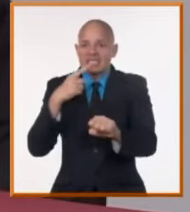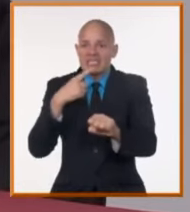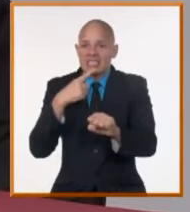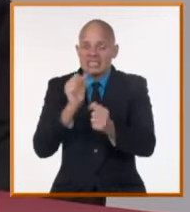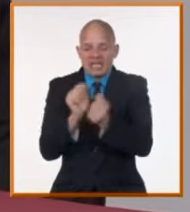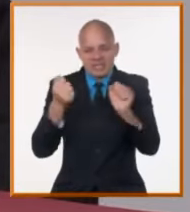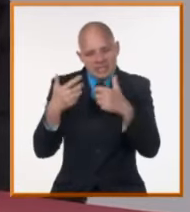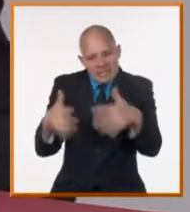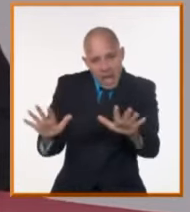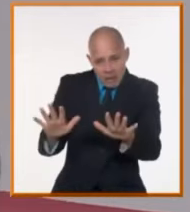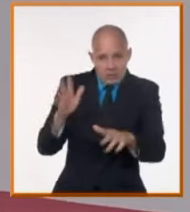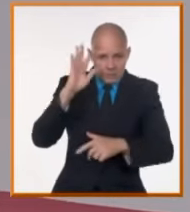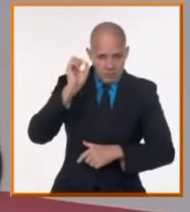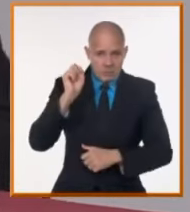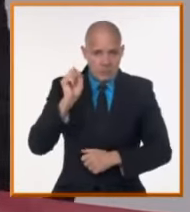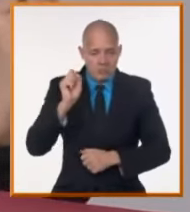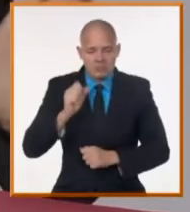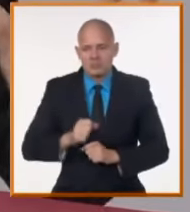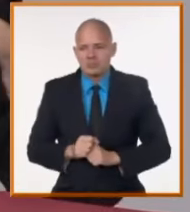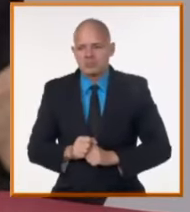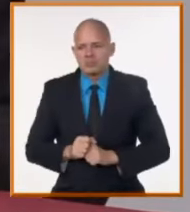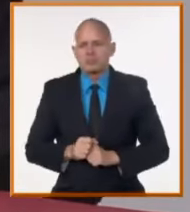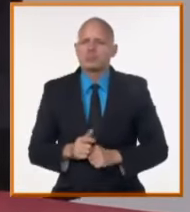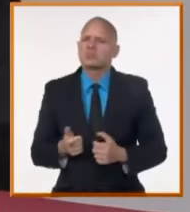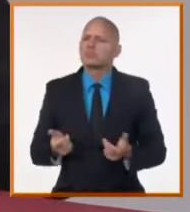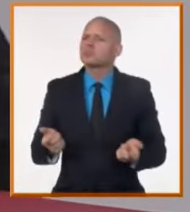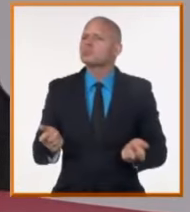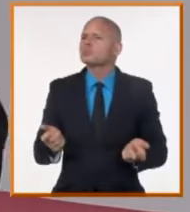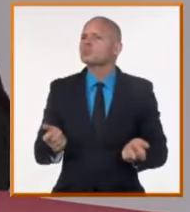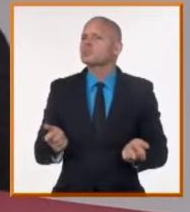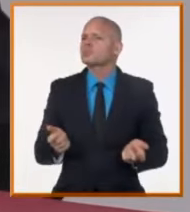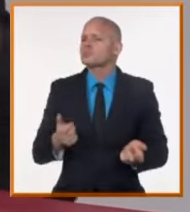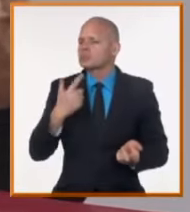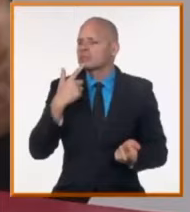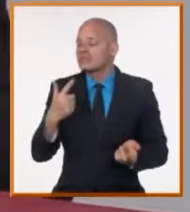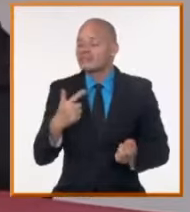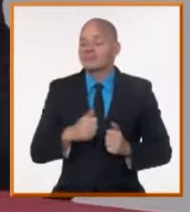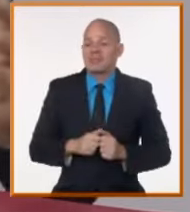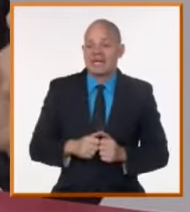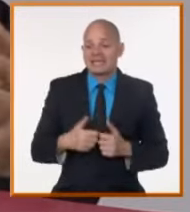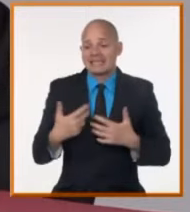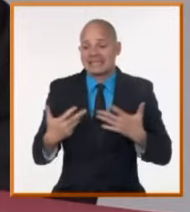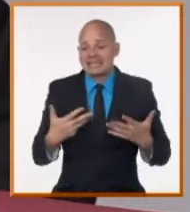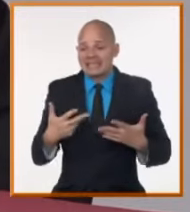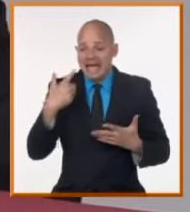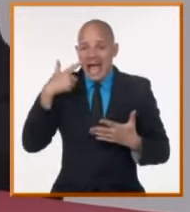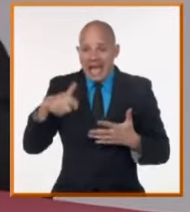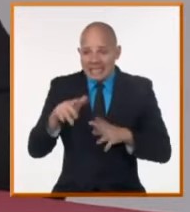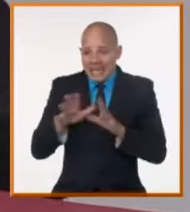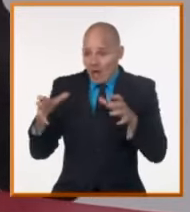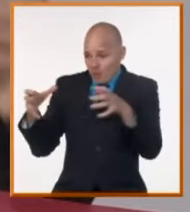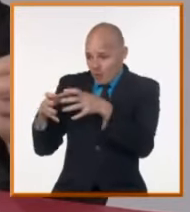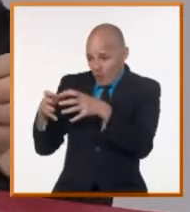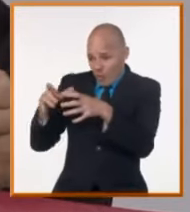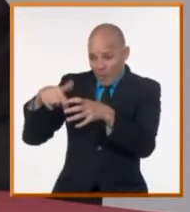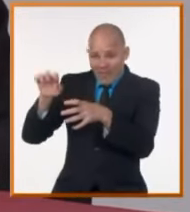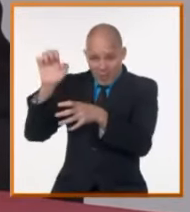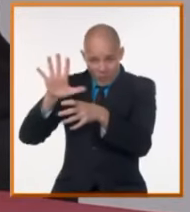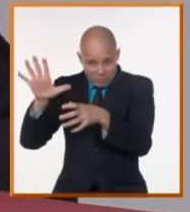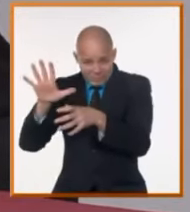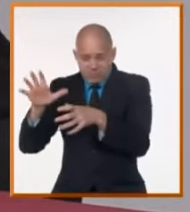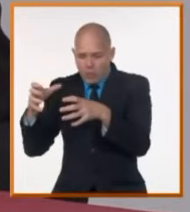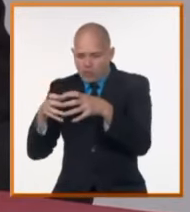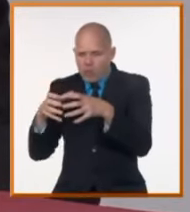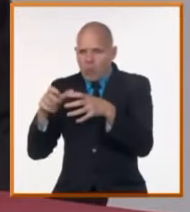y con Cuba. ¿Qué sucede? Bueno, nada. Ahí hay grandes debates. En esos debates